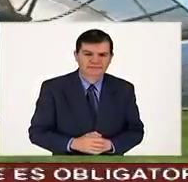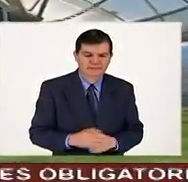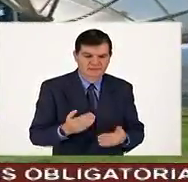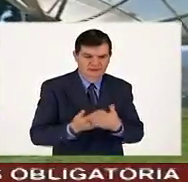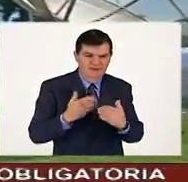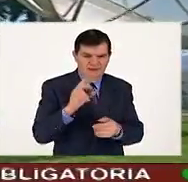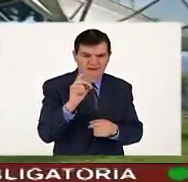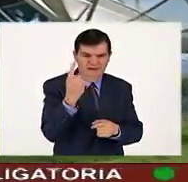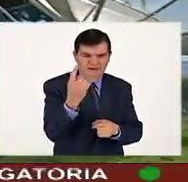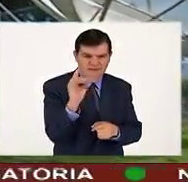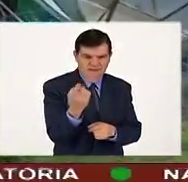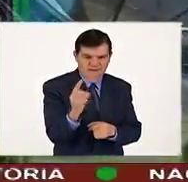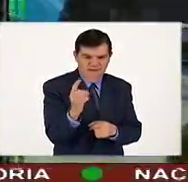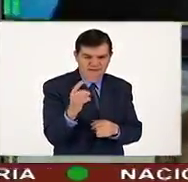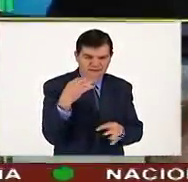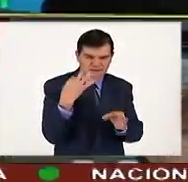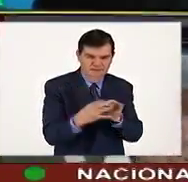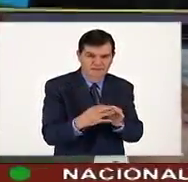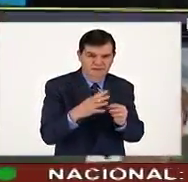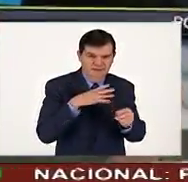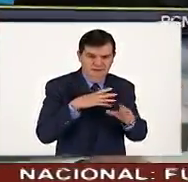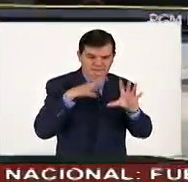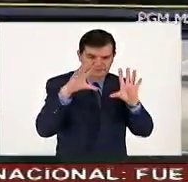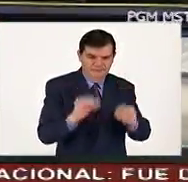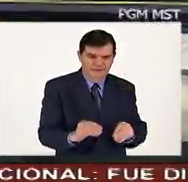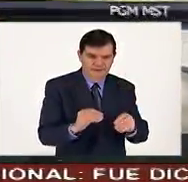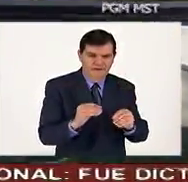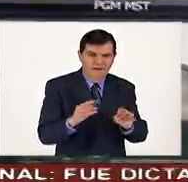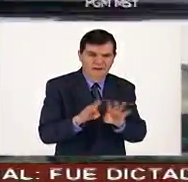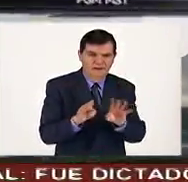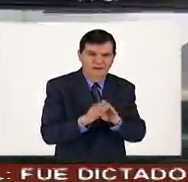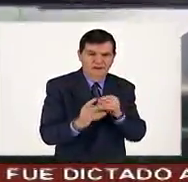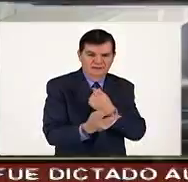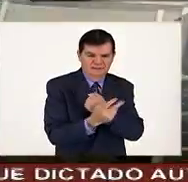Antes del 31 de diciembre se cumplirá con el apagón analógico en